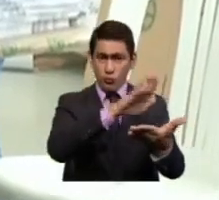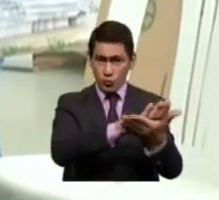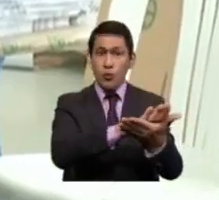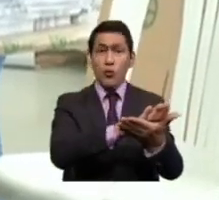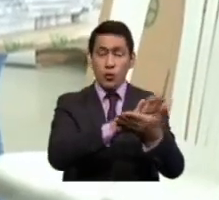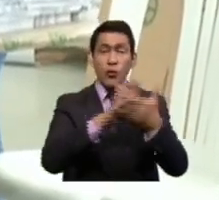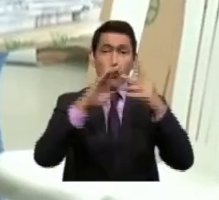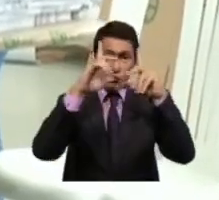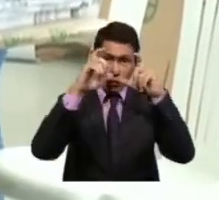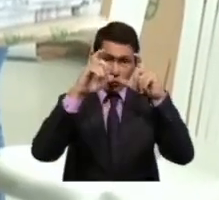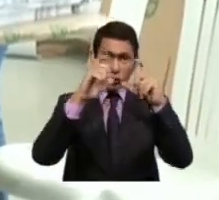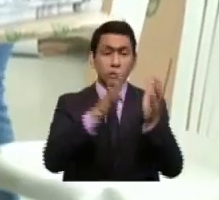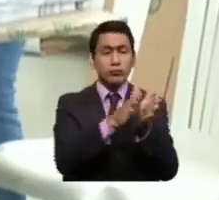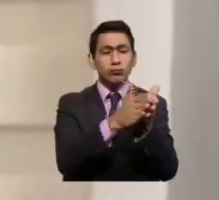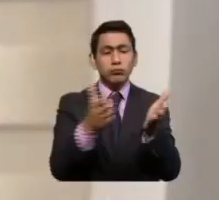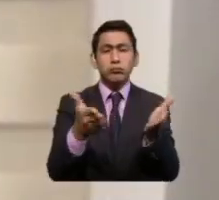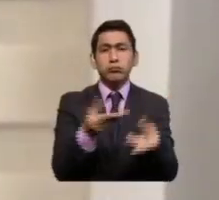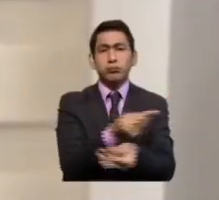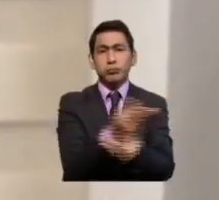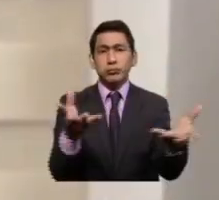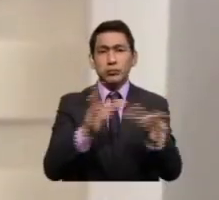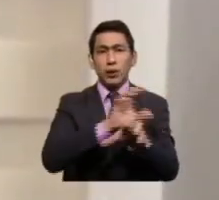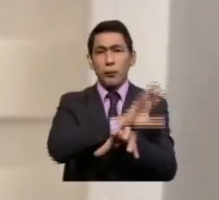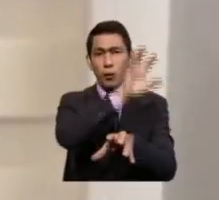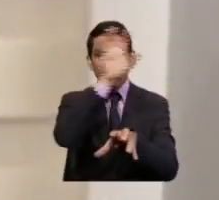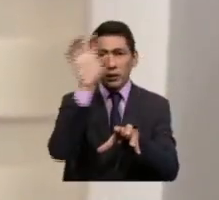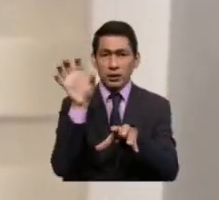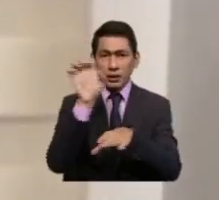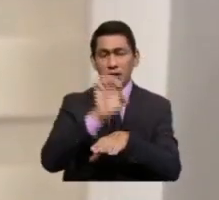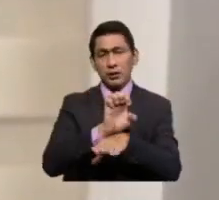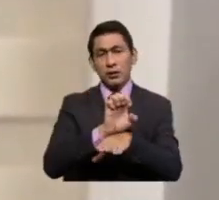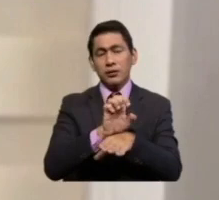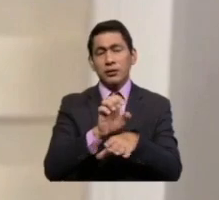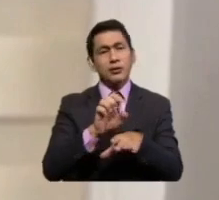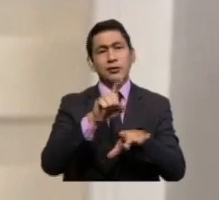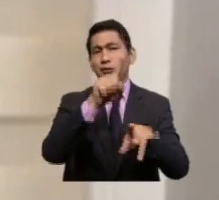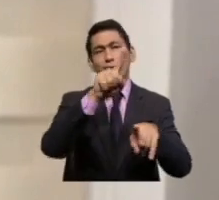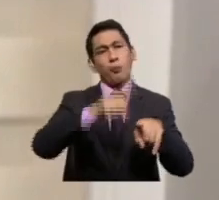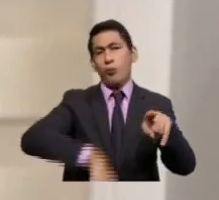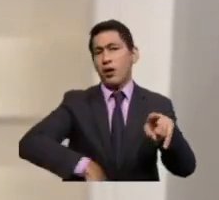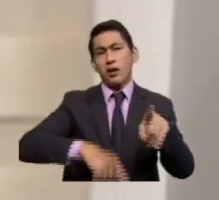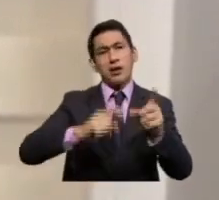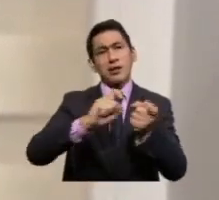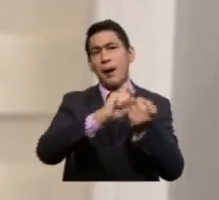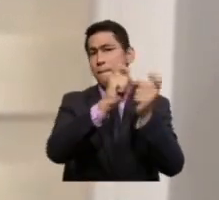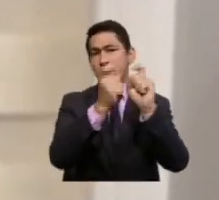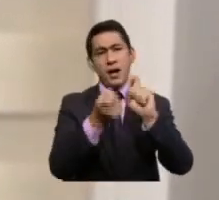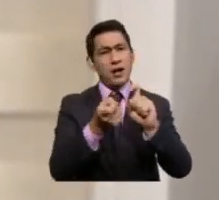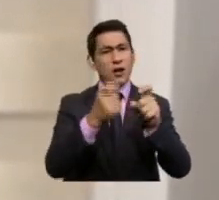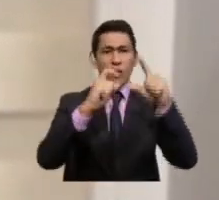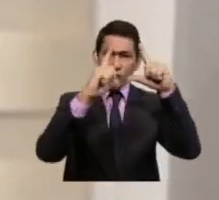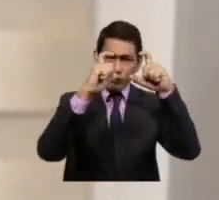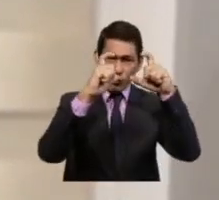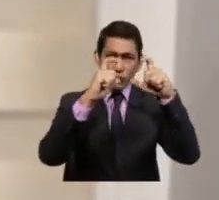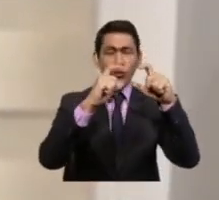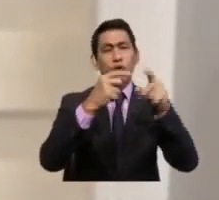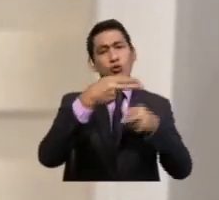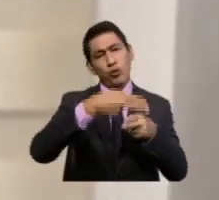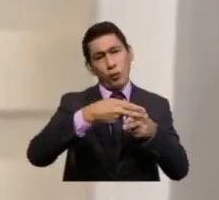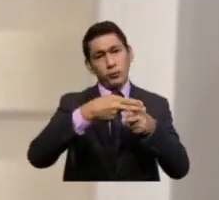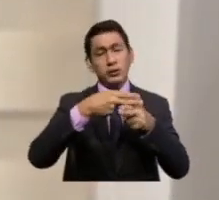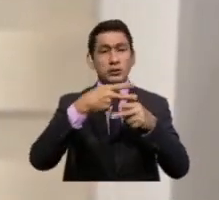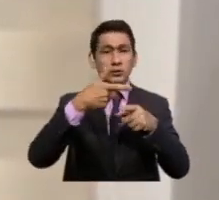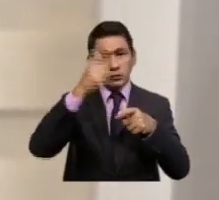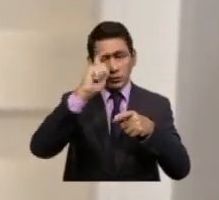distribuidas a distintas zonas del país. Ya no se podrá cambiar el nombre del candidato para presidente, sino que se mantendrá